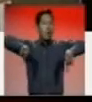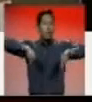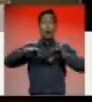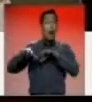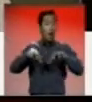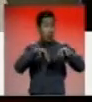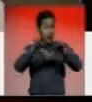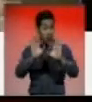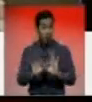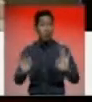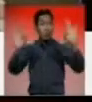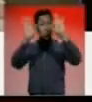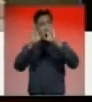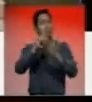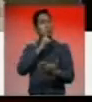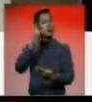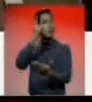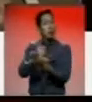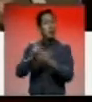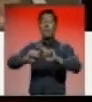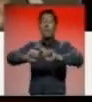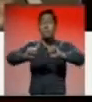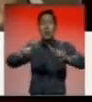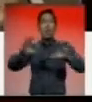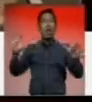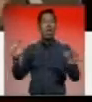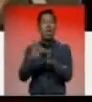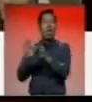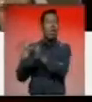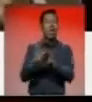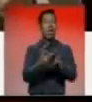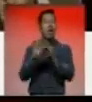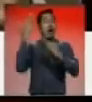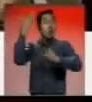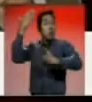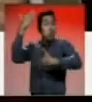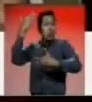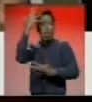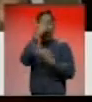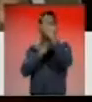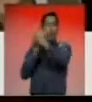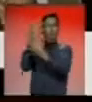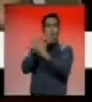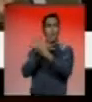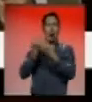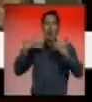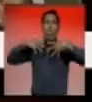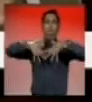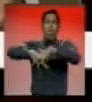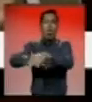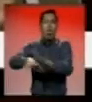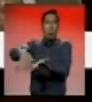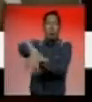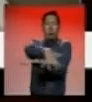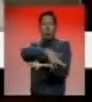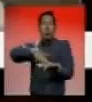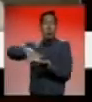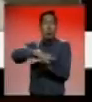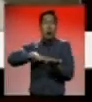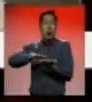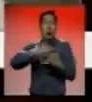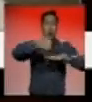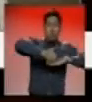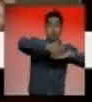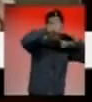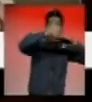necesaria nadie discute pero no se puede provocar la perversa confusión la maliciosa confusión entre el interés